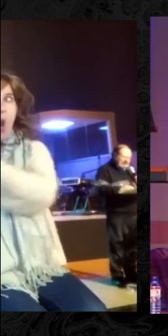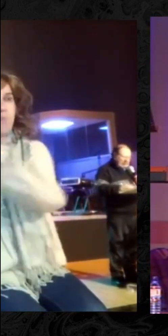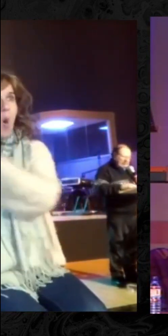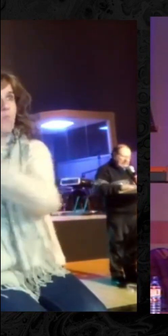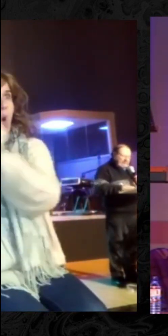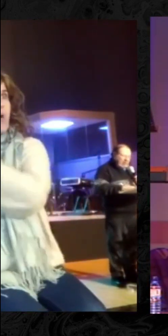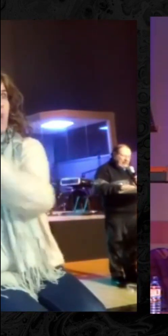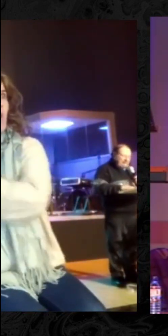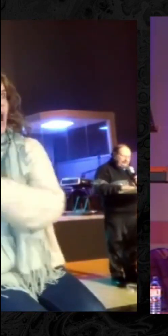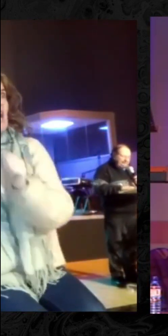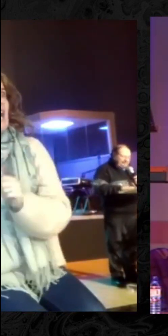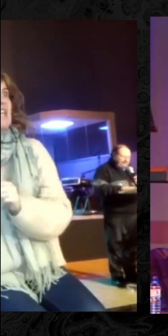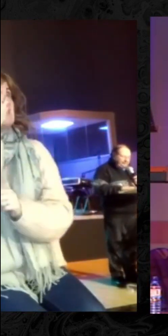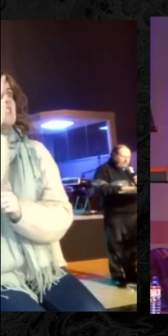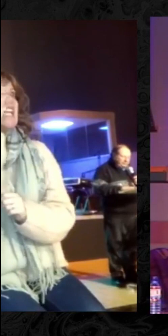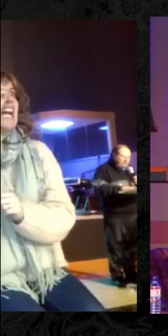venida del Señor ahora